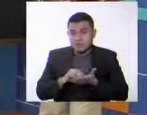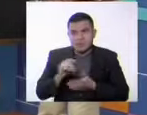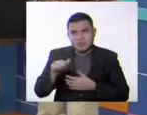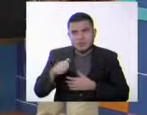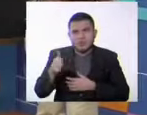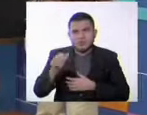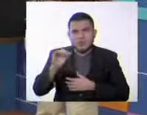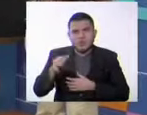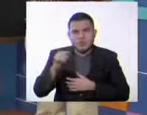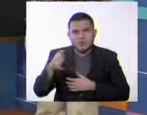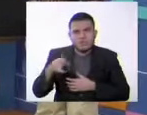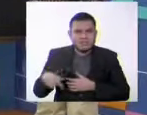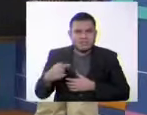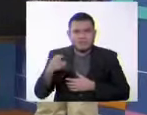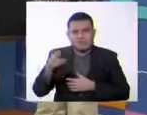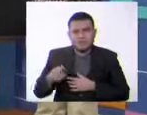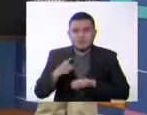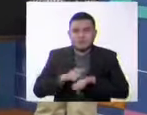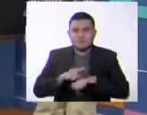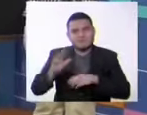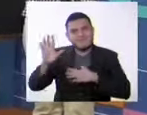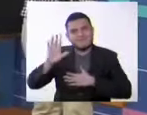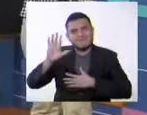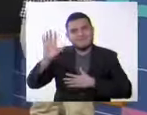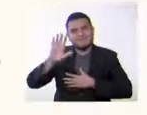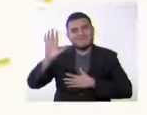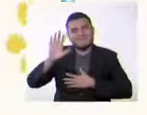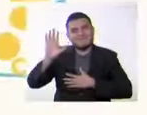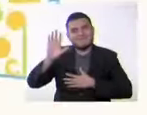próximo jueves, siempre a la misma hora. Adiós. Bueno, adiós.